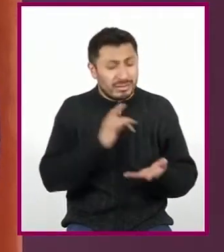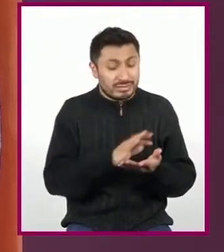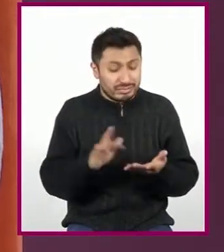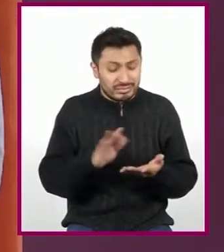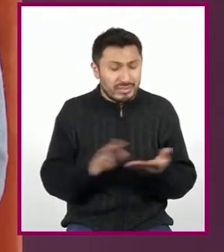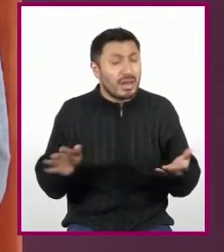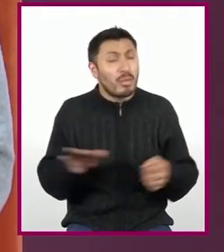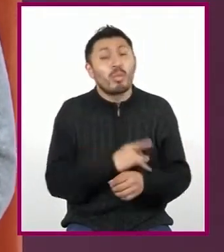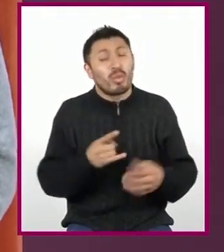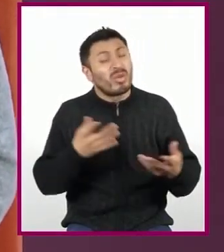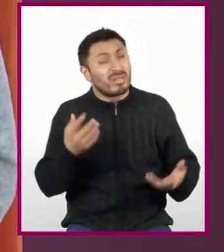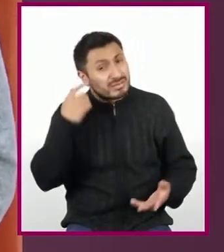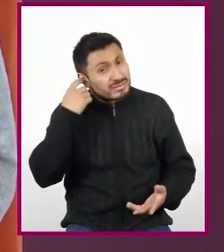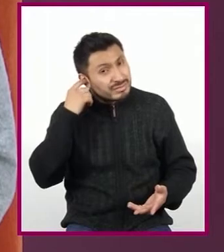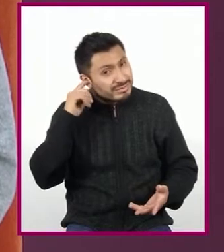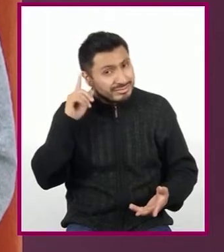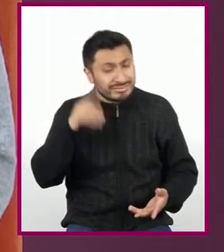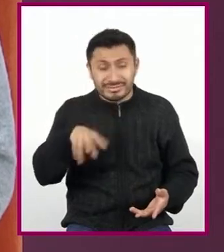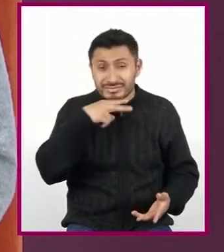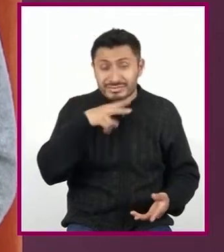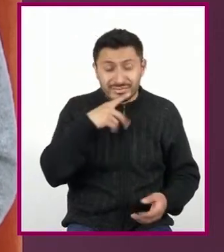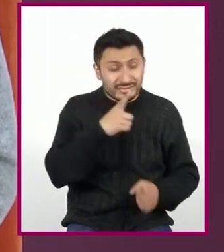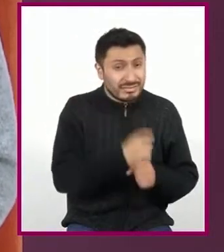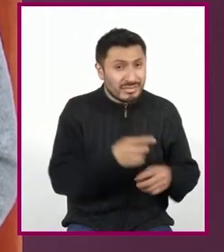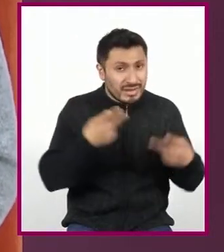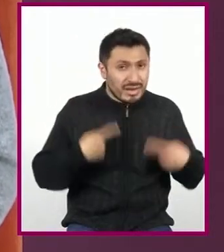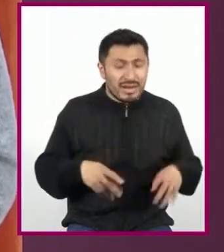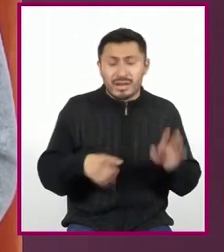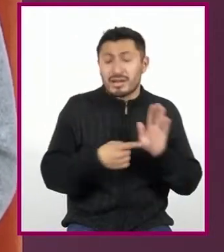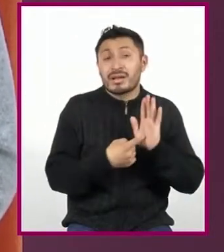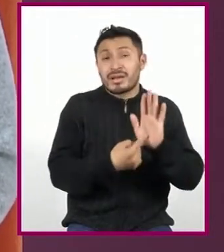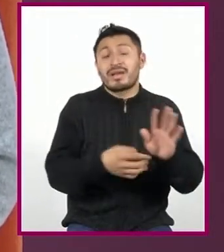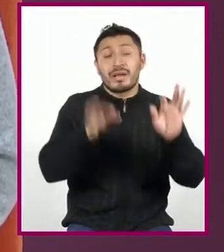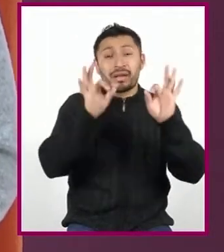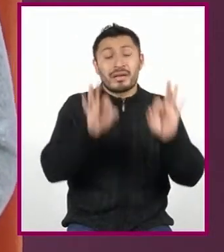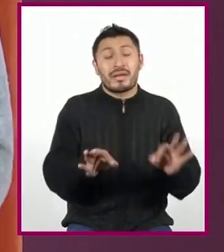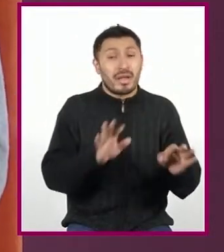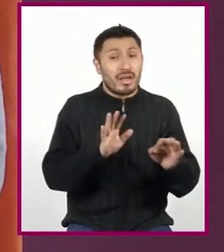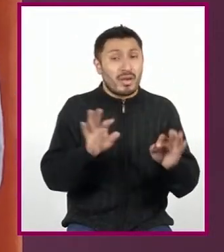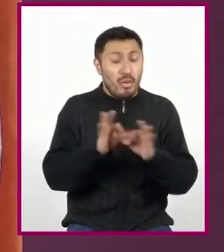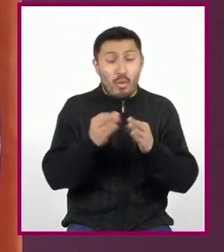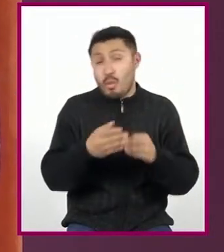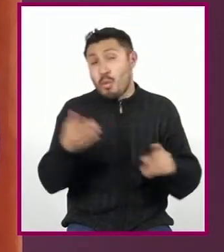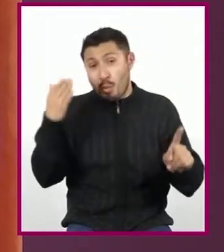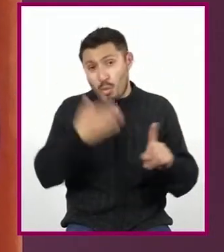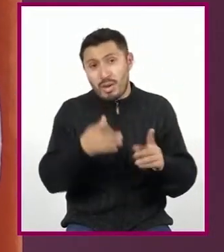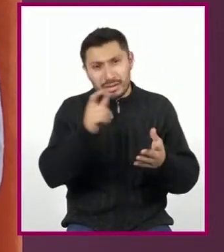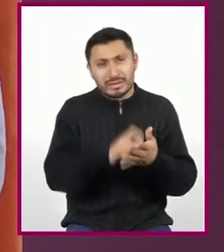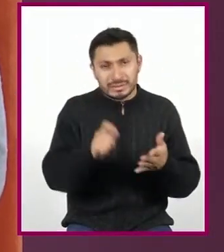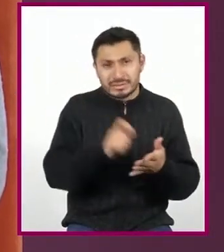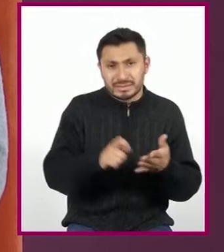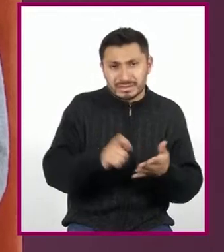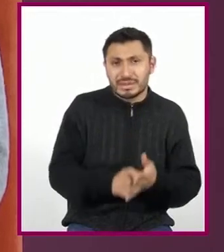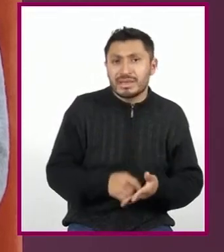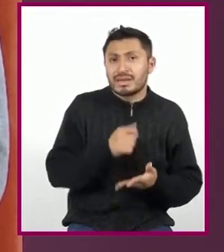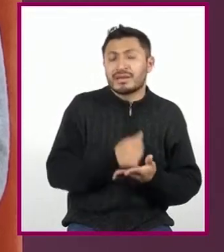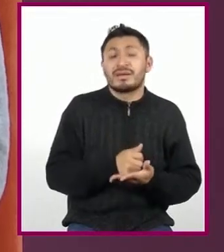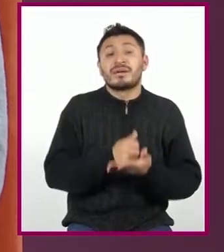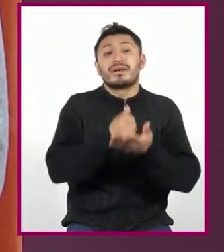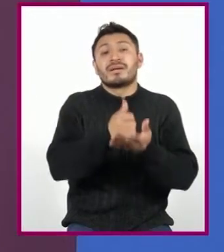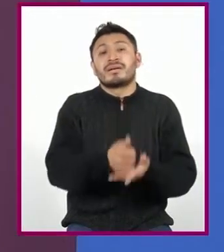En el prólogo debes decir el título de la obra para ubicarla perfectamente. Debes hacer entonces un